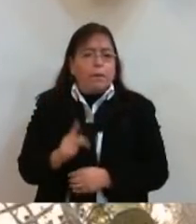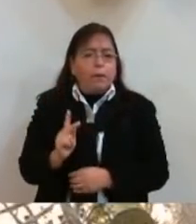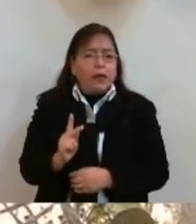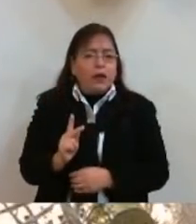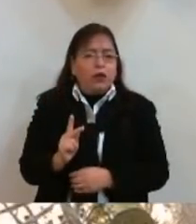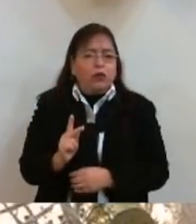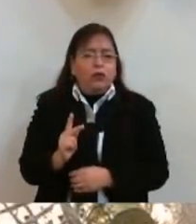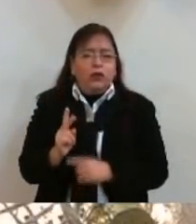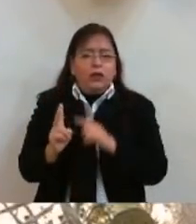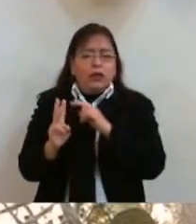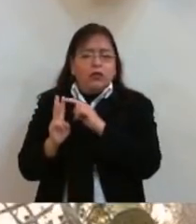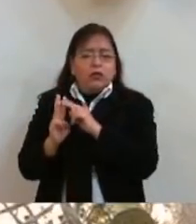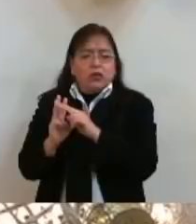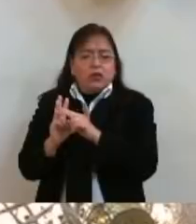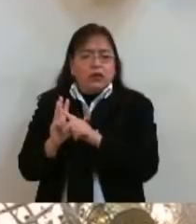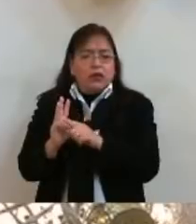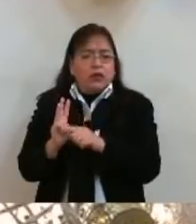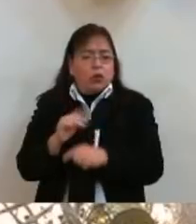buscaban la verdad?